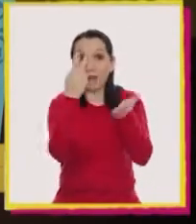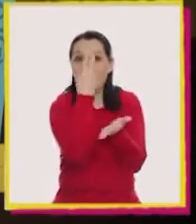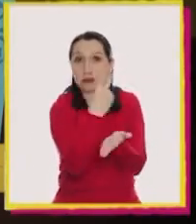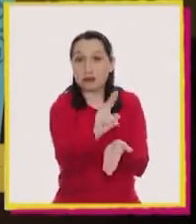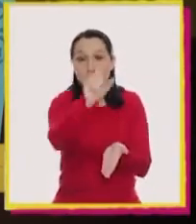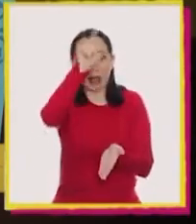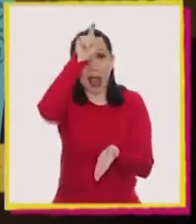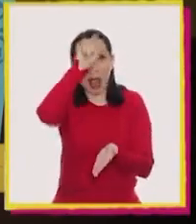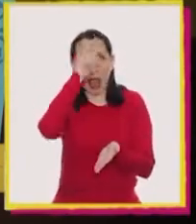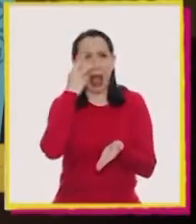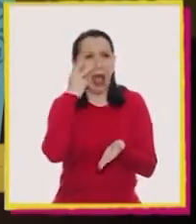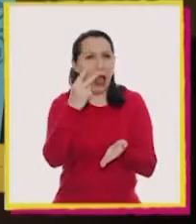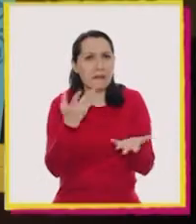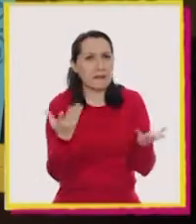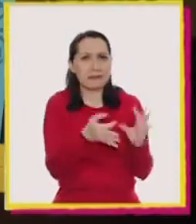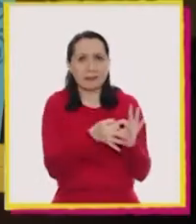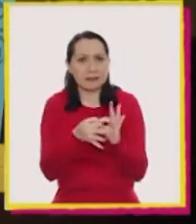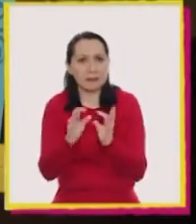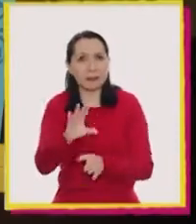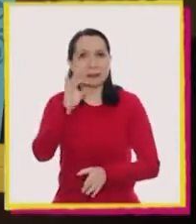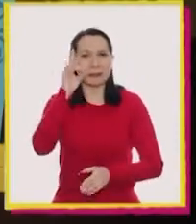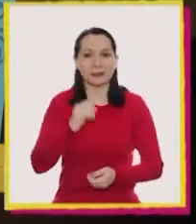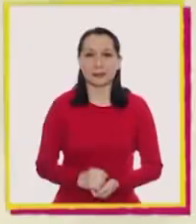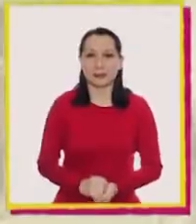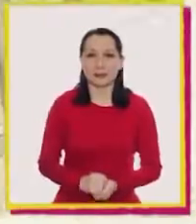libro sagrado de los egipcios a ver qué averiguamos.